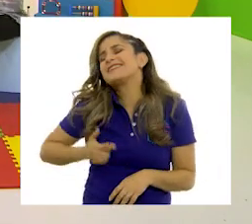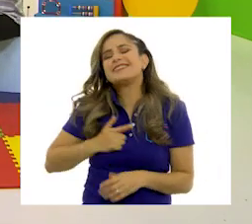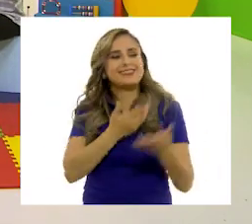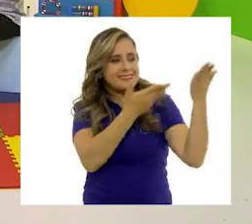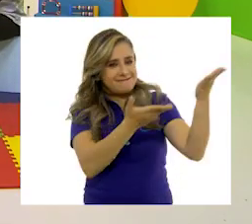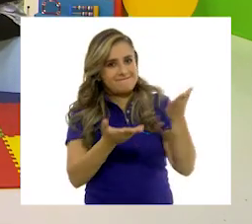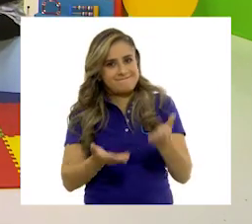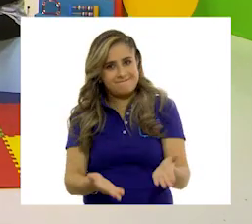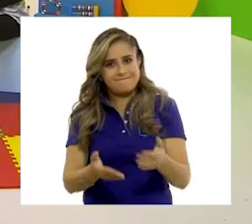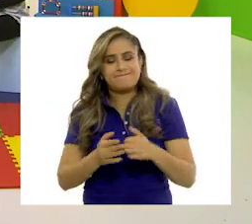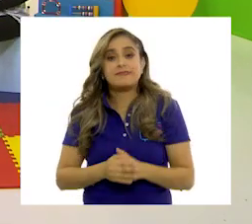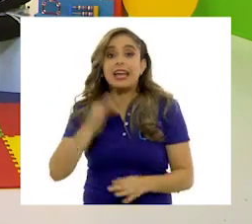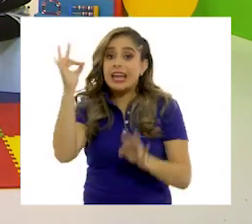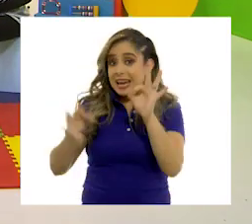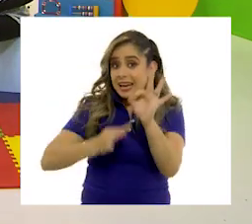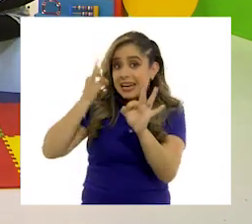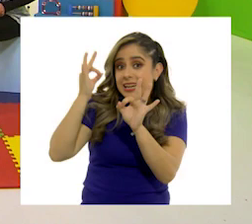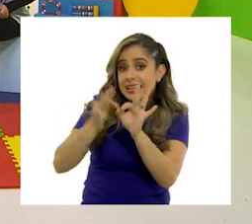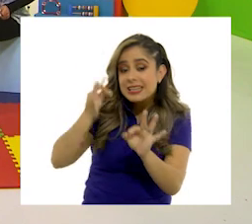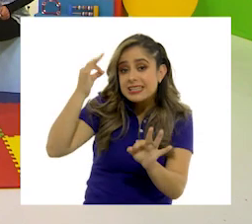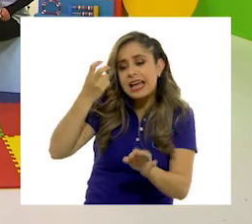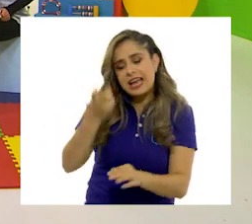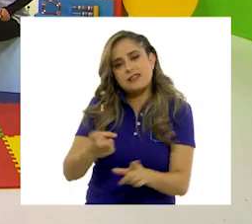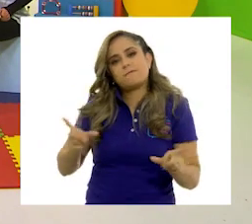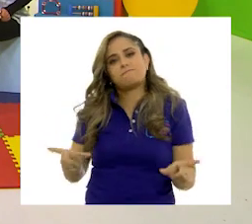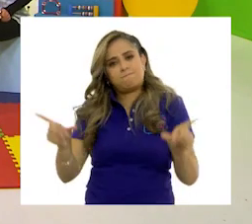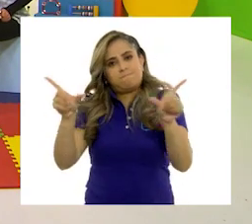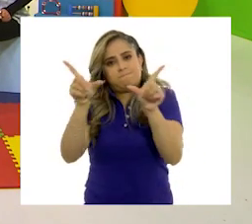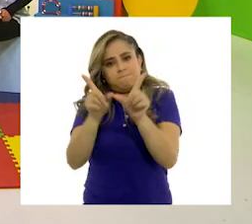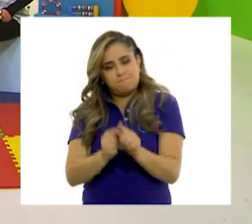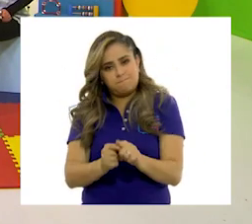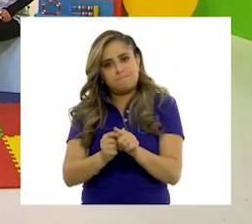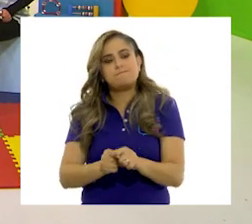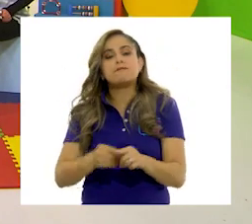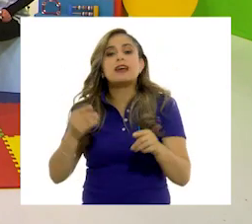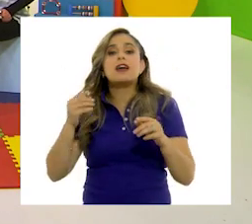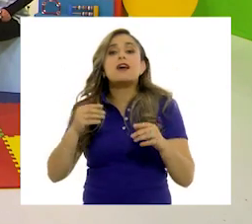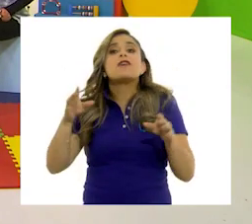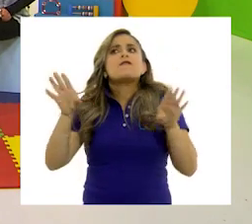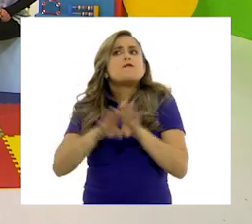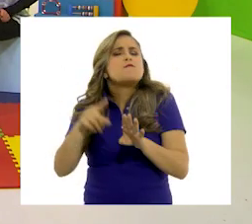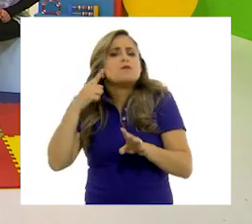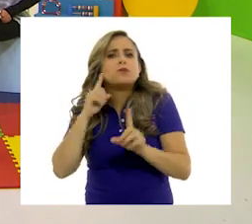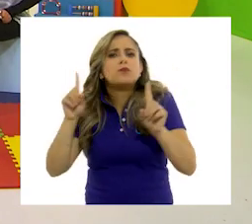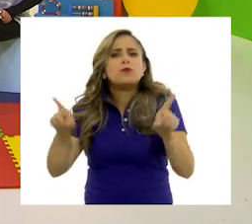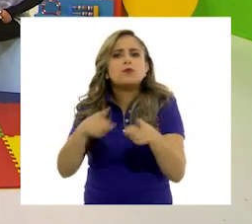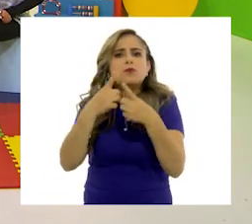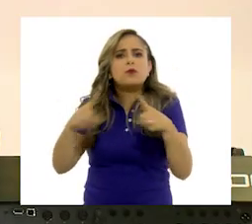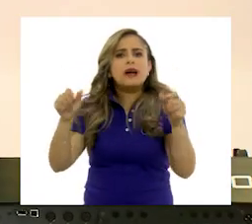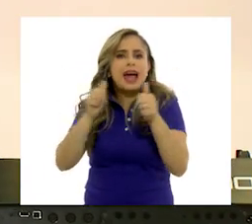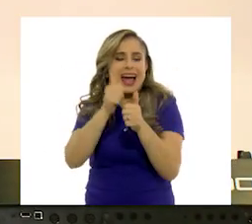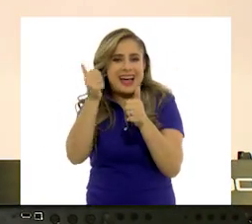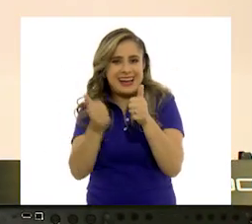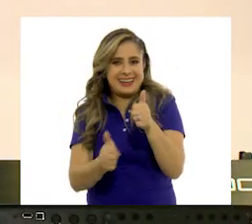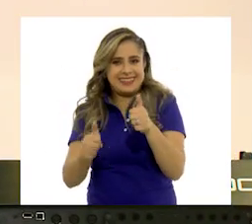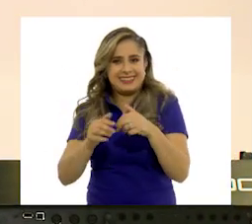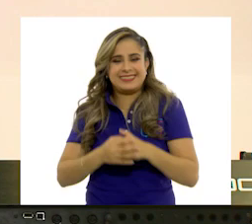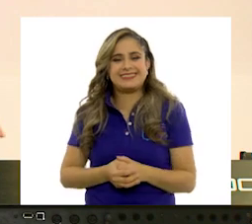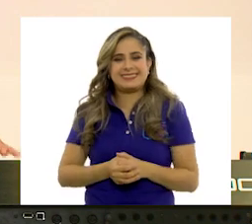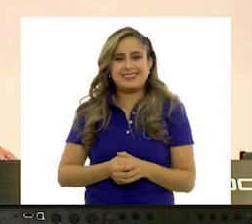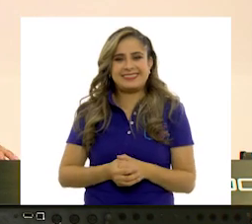recibirte. ¡Listo! Pues con esto hemos terminado con ¿Cómo suena de artes?